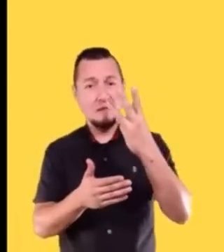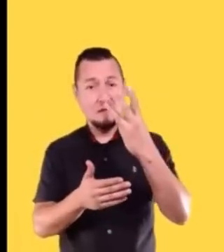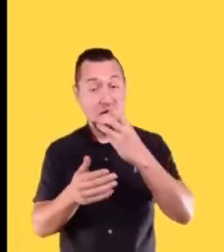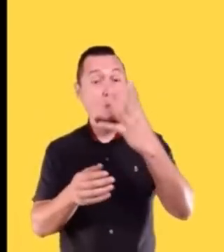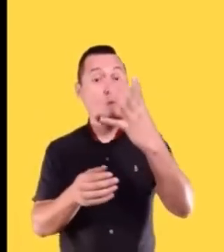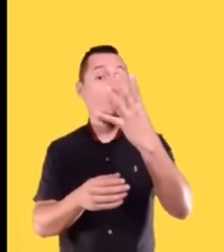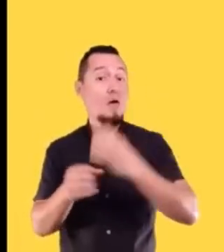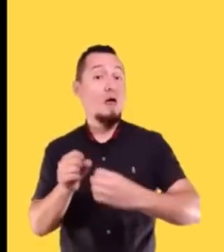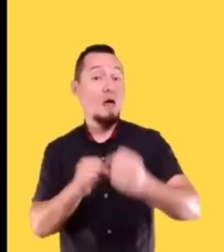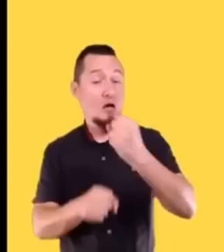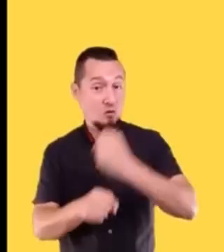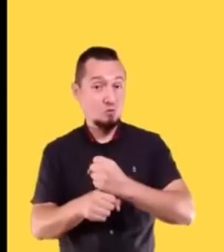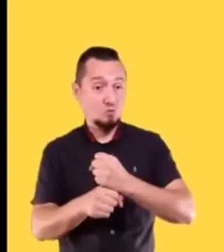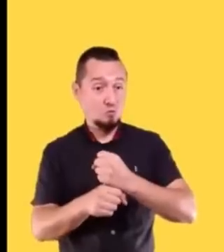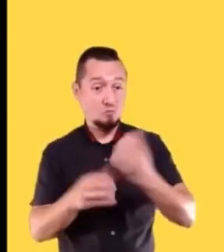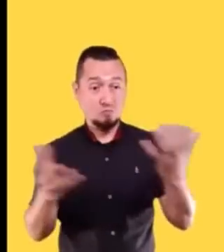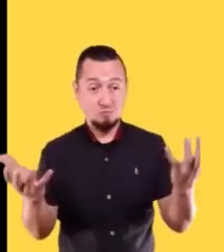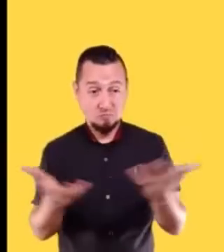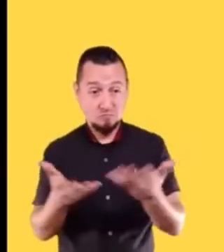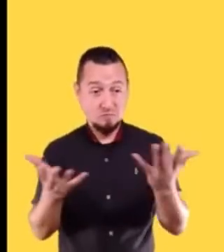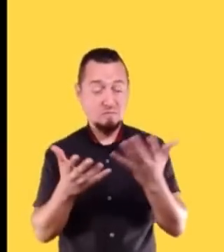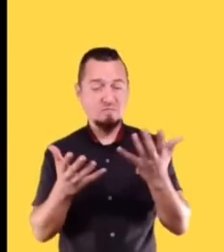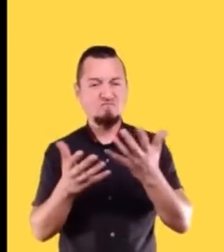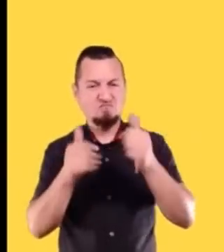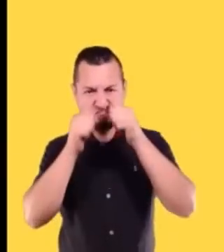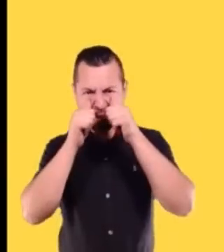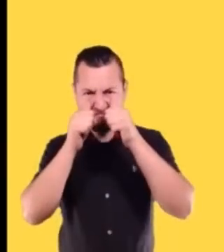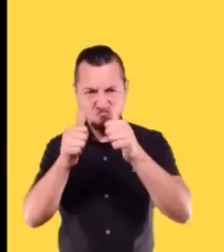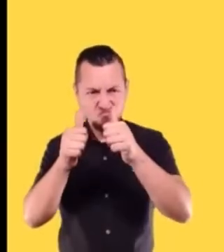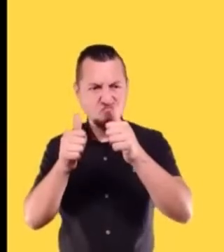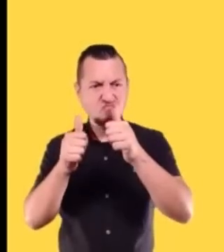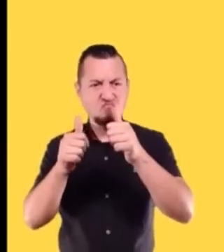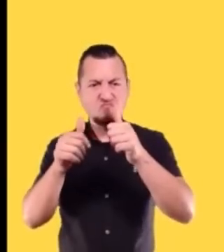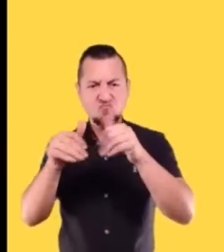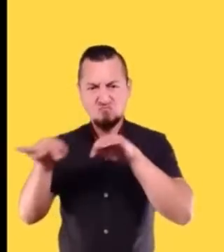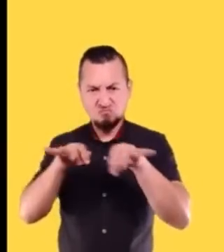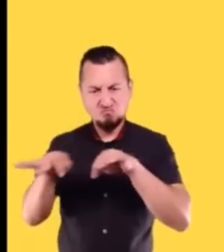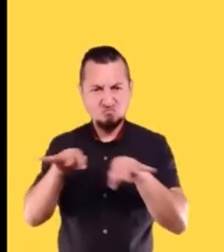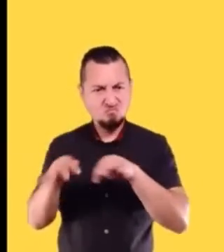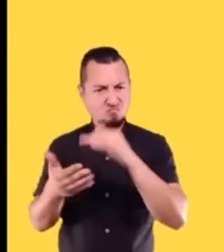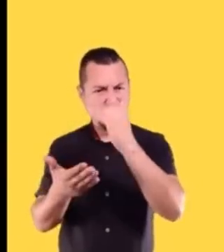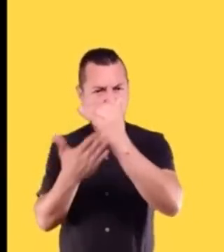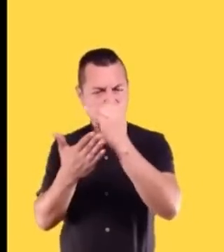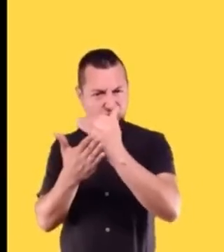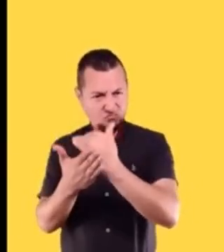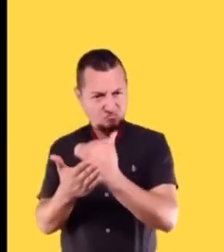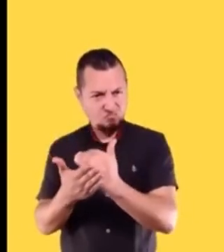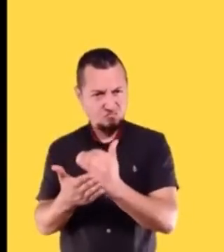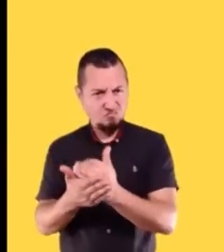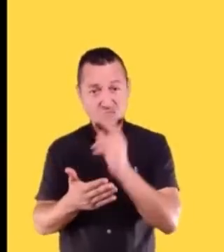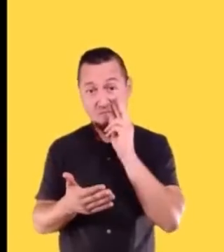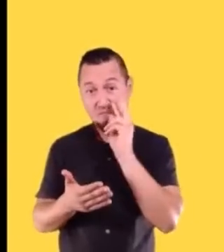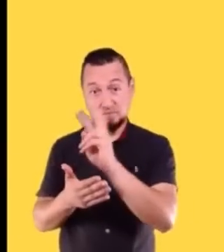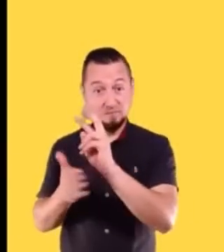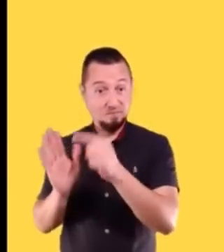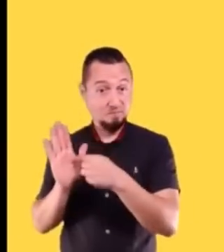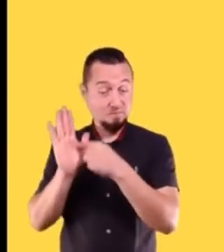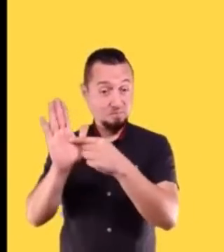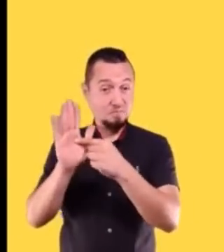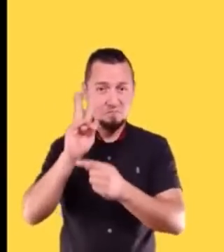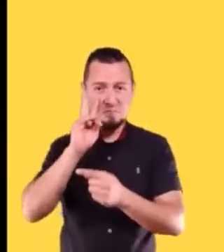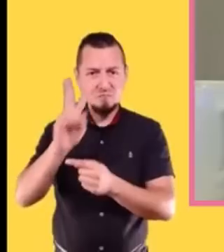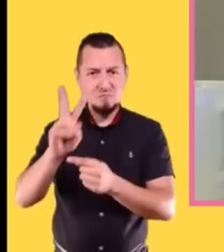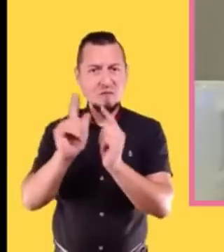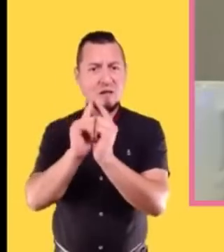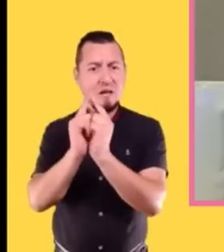perdón. Tiene herramientas muy específicas. Allá tenemos los libros de texto, enseña Juan Carlos para algunos. Aquí están los libros de texto de